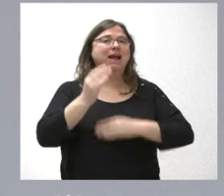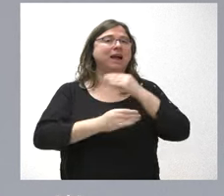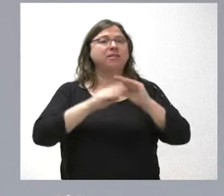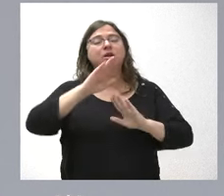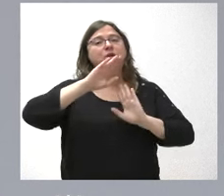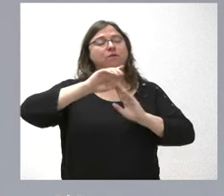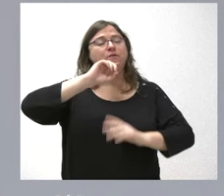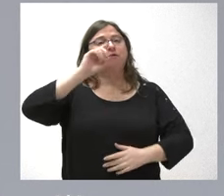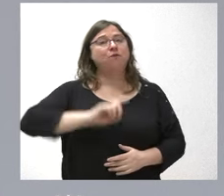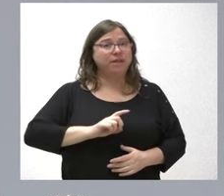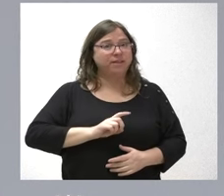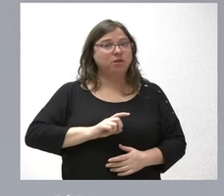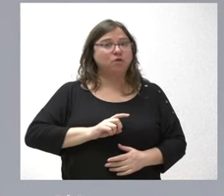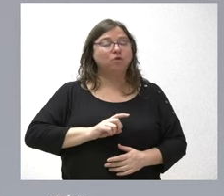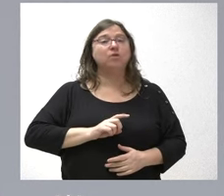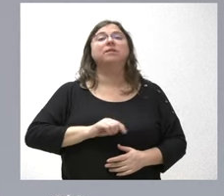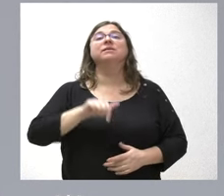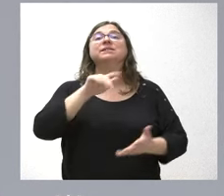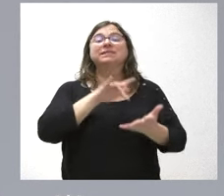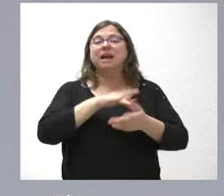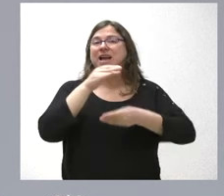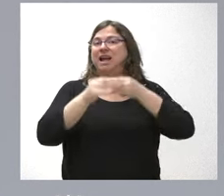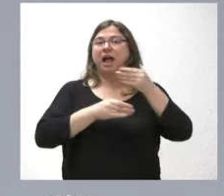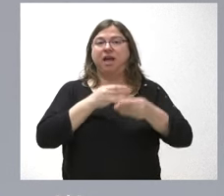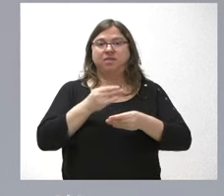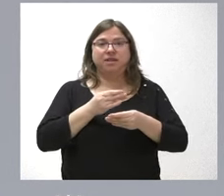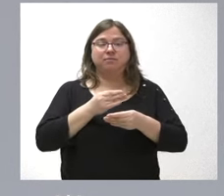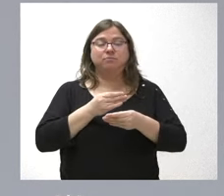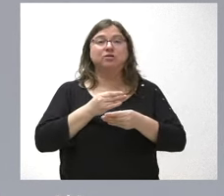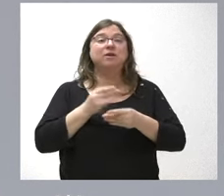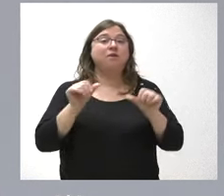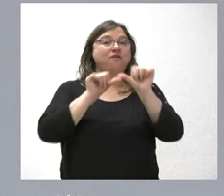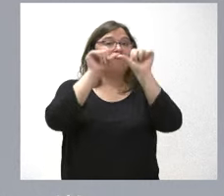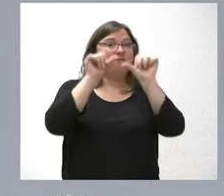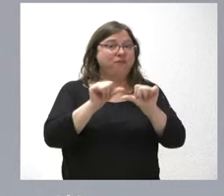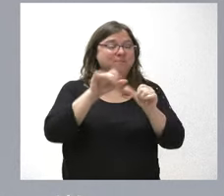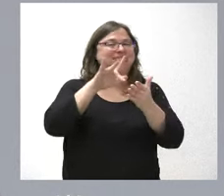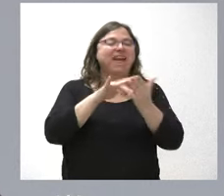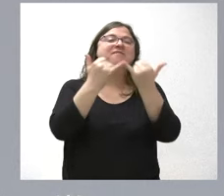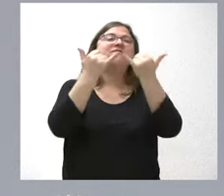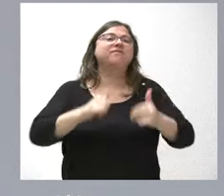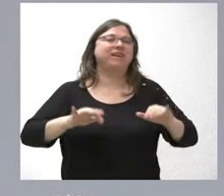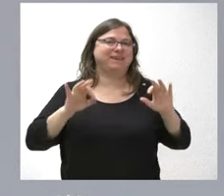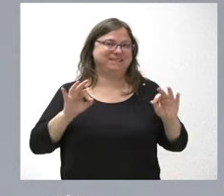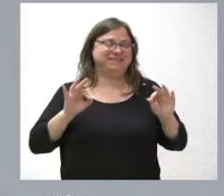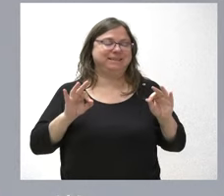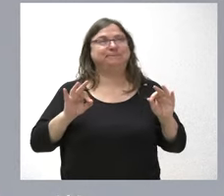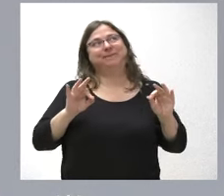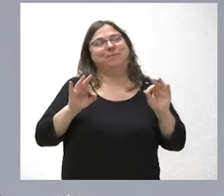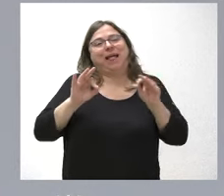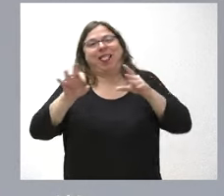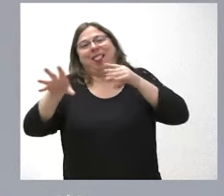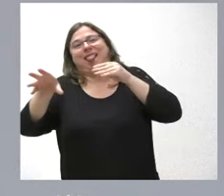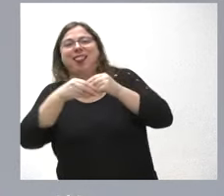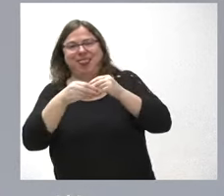la campa de Villalar y en este caso lo que hacemos más bien es configurar un día de celebración, entre comillas, subsidiario para